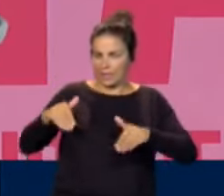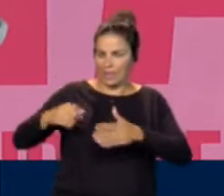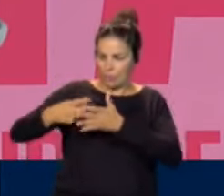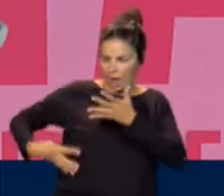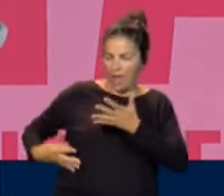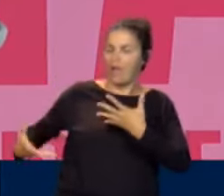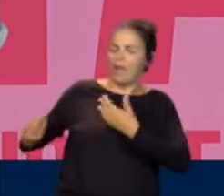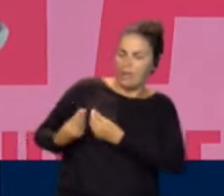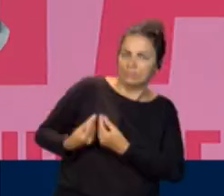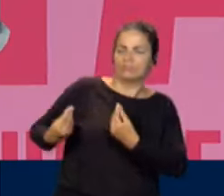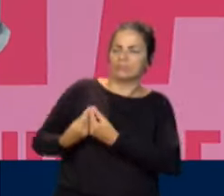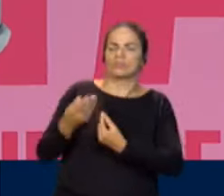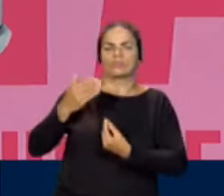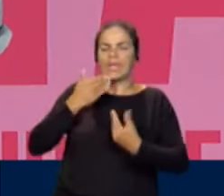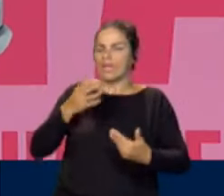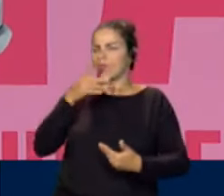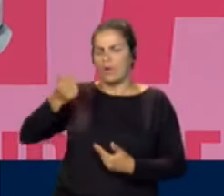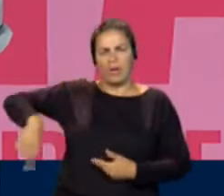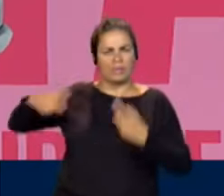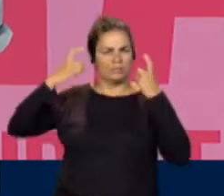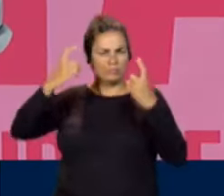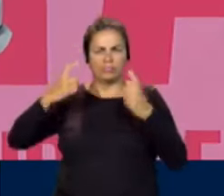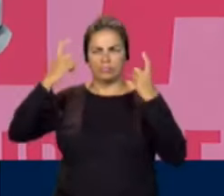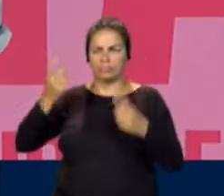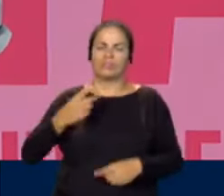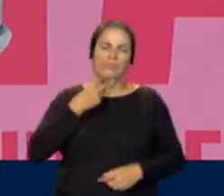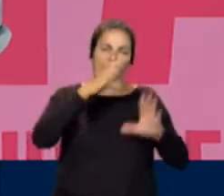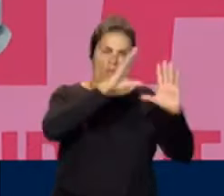dejado la piel que han estado cada día en plazas y calles bueno